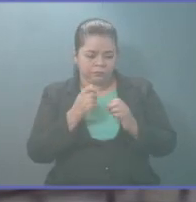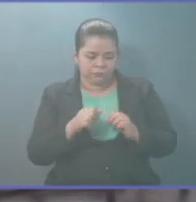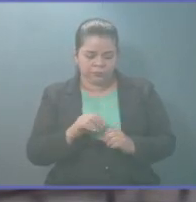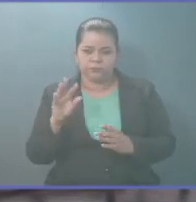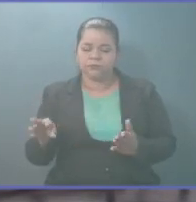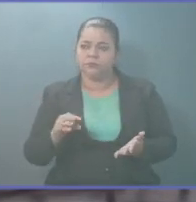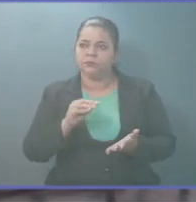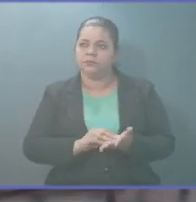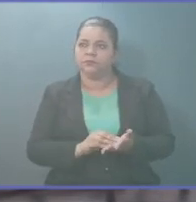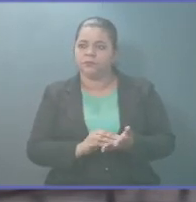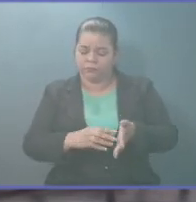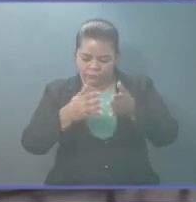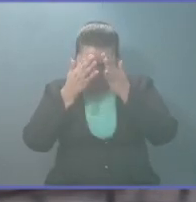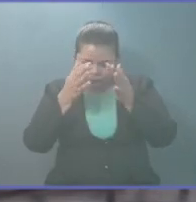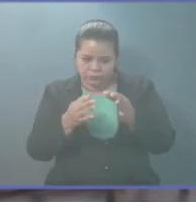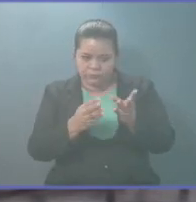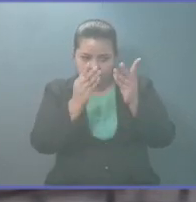la estructura